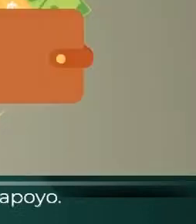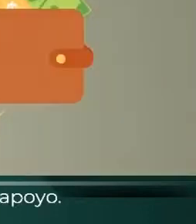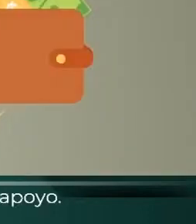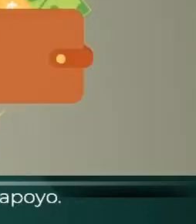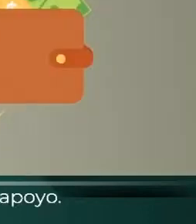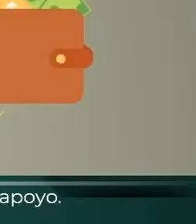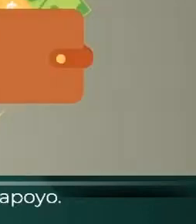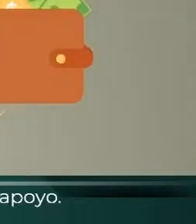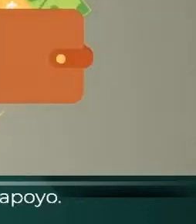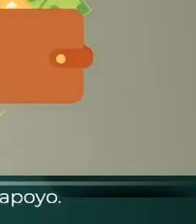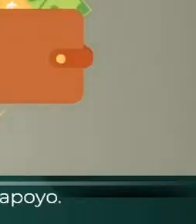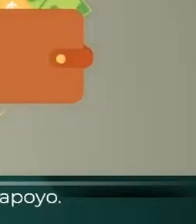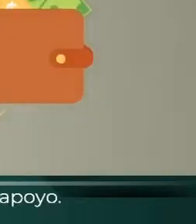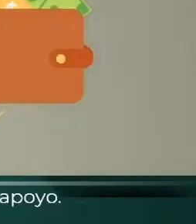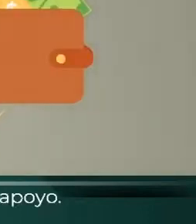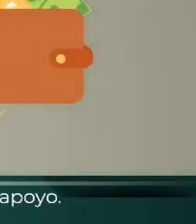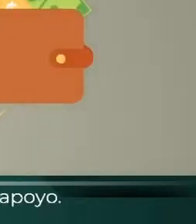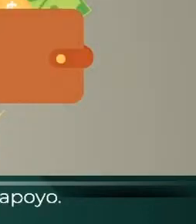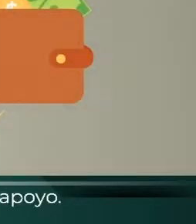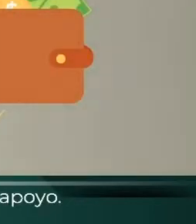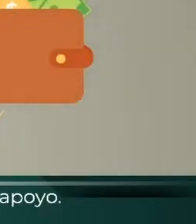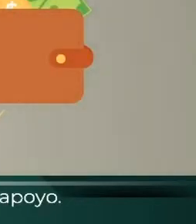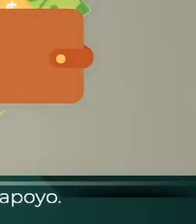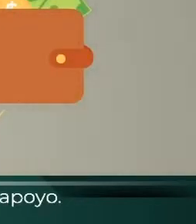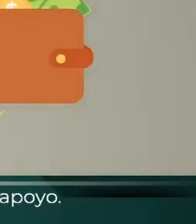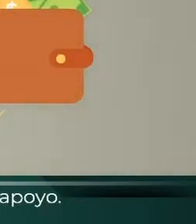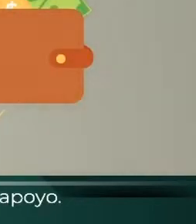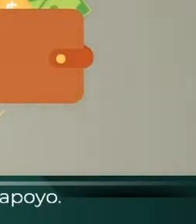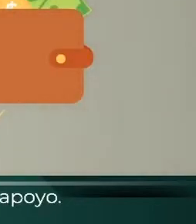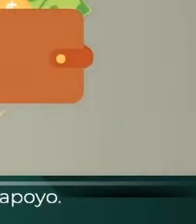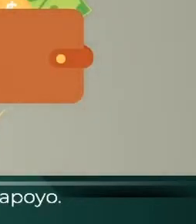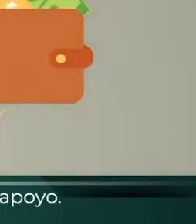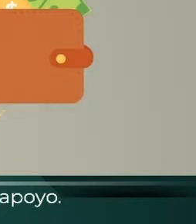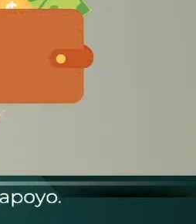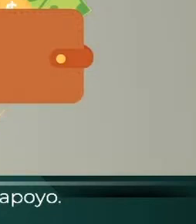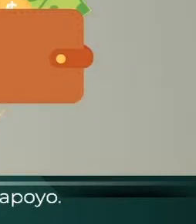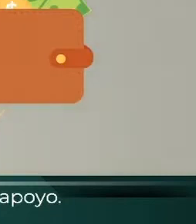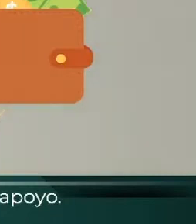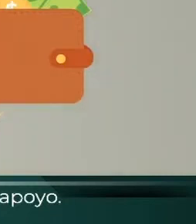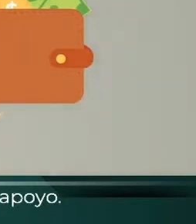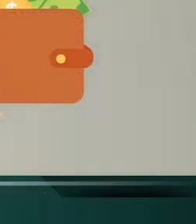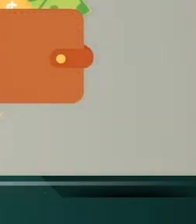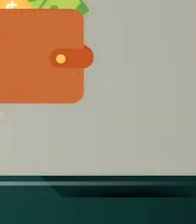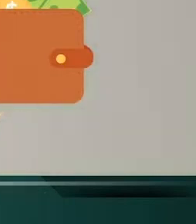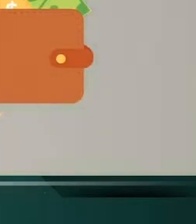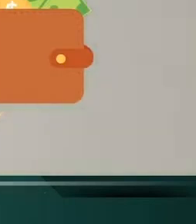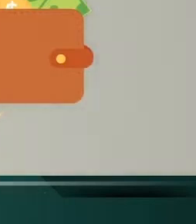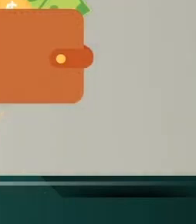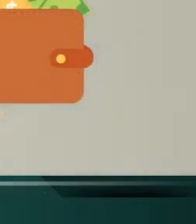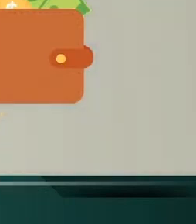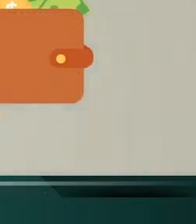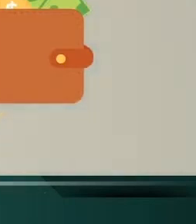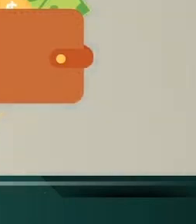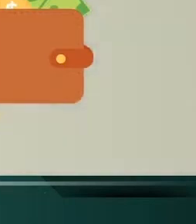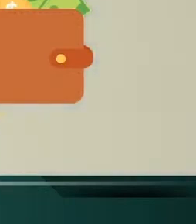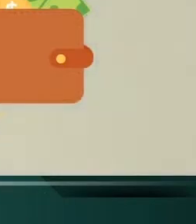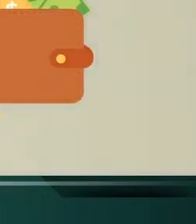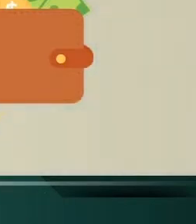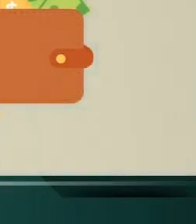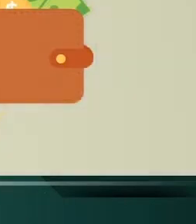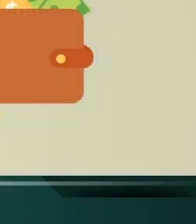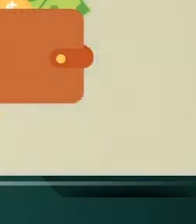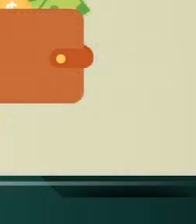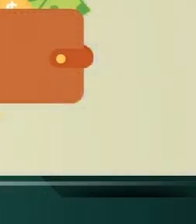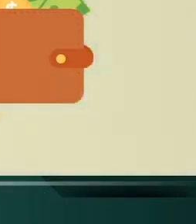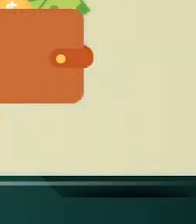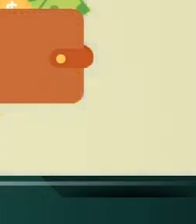reembolsos. Recuerda, tu reembolso permite que otras personas reciban el apoyo. Te invitamos a